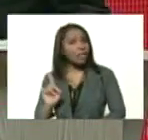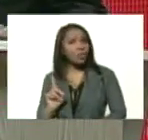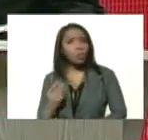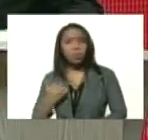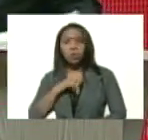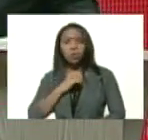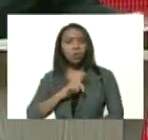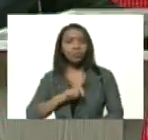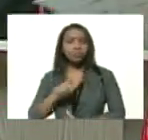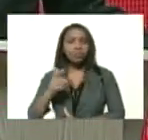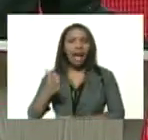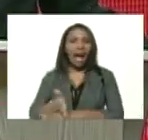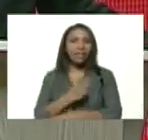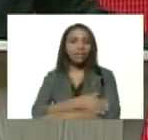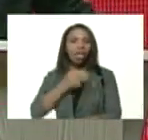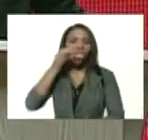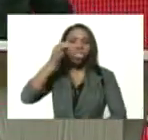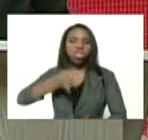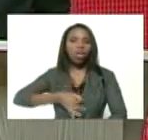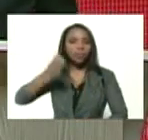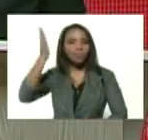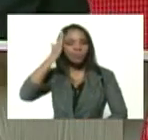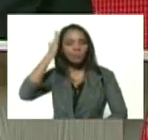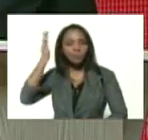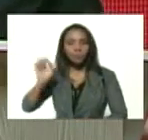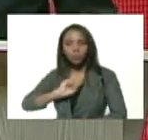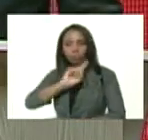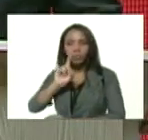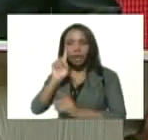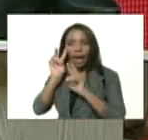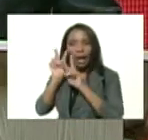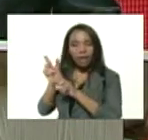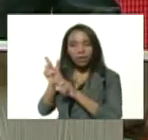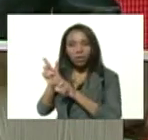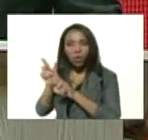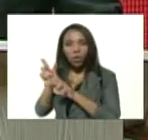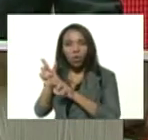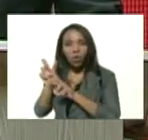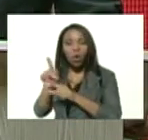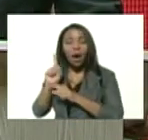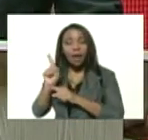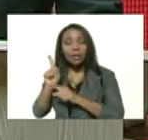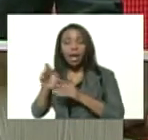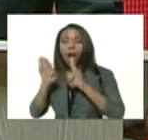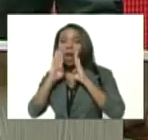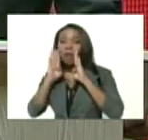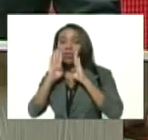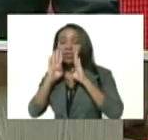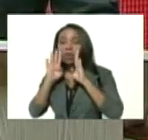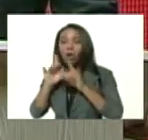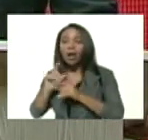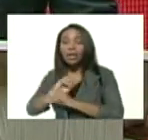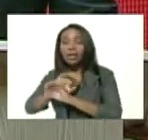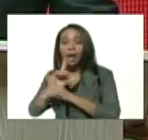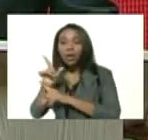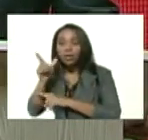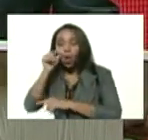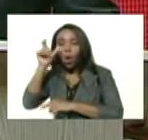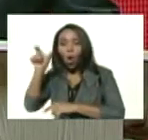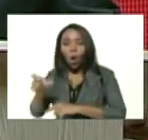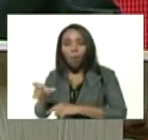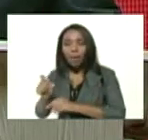sabíamos perfectamente, claro, fue completado con la confesión de Fernández